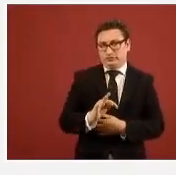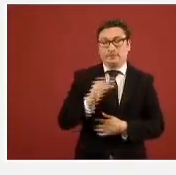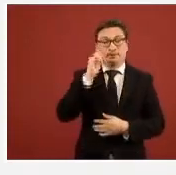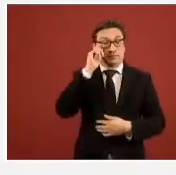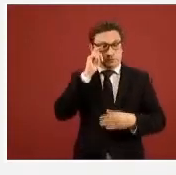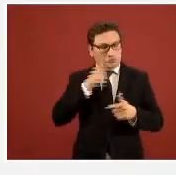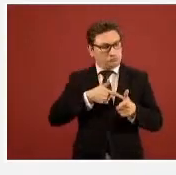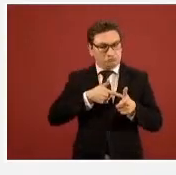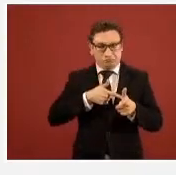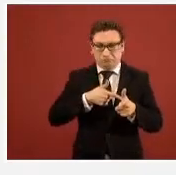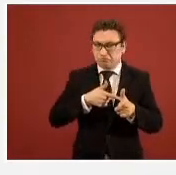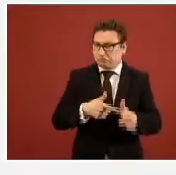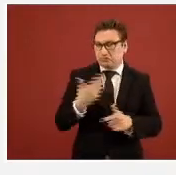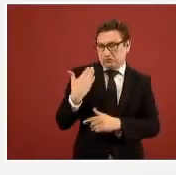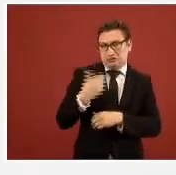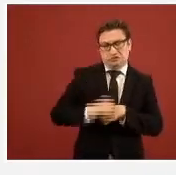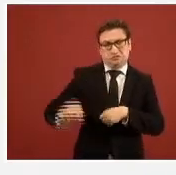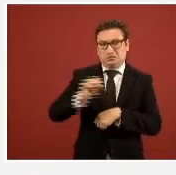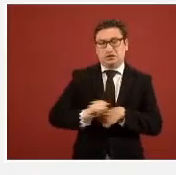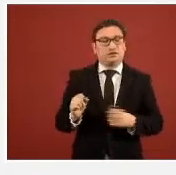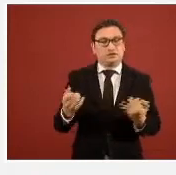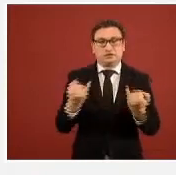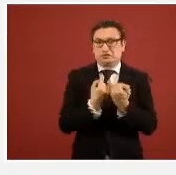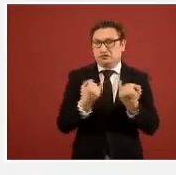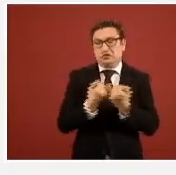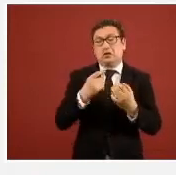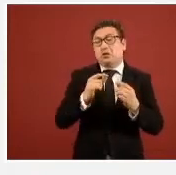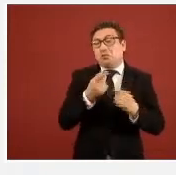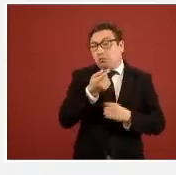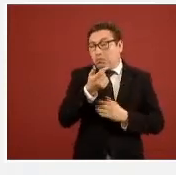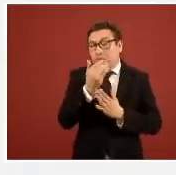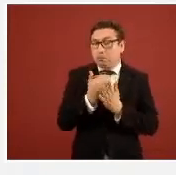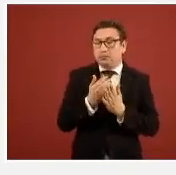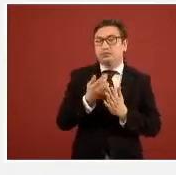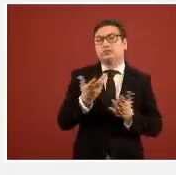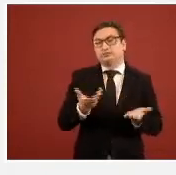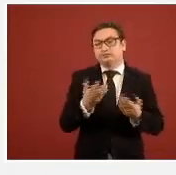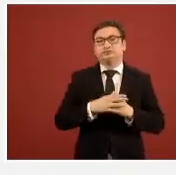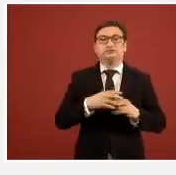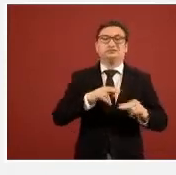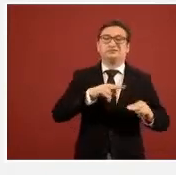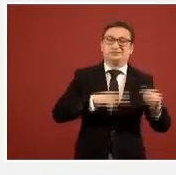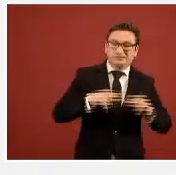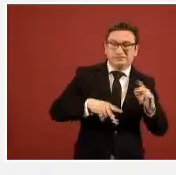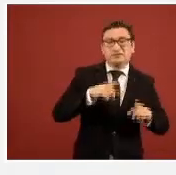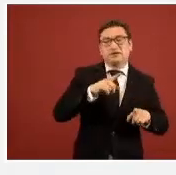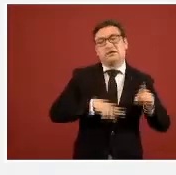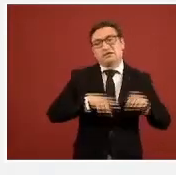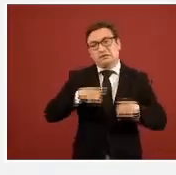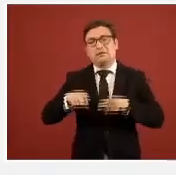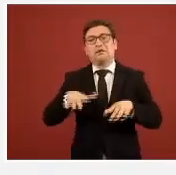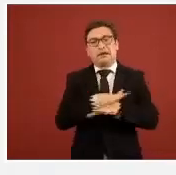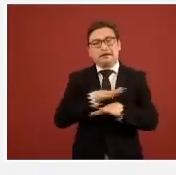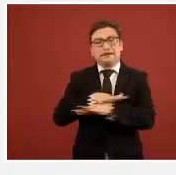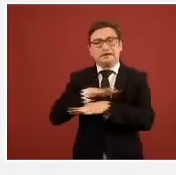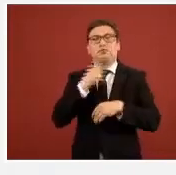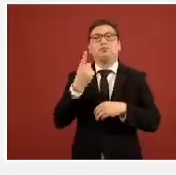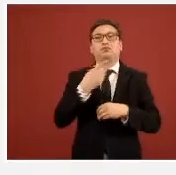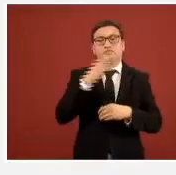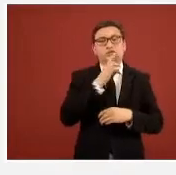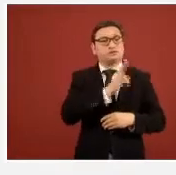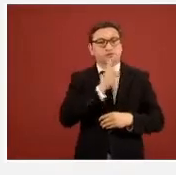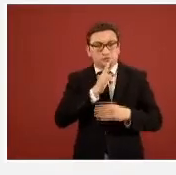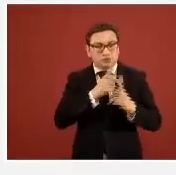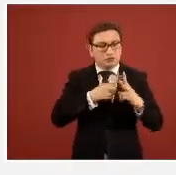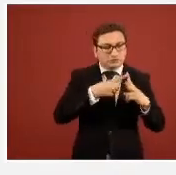se ha mantenido en la última semana o inclusive ha disminuido un poco. Esto es variable en función de cómo se van dando los resultados y se